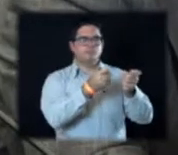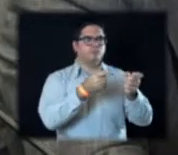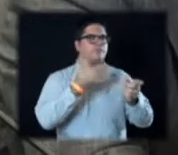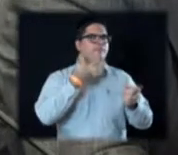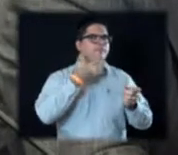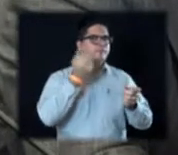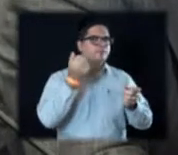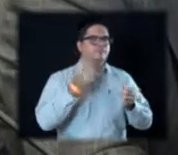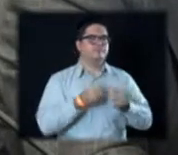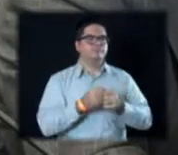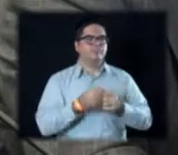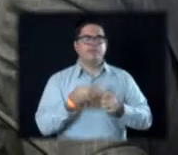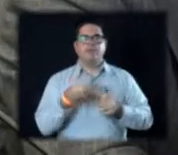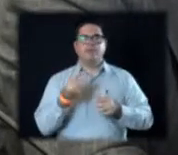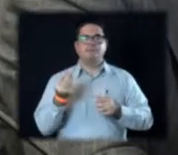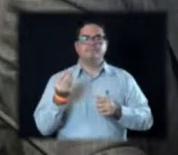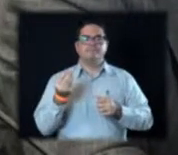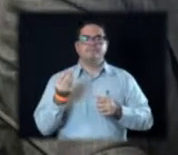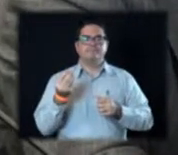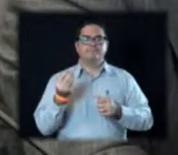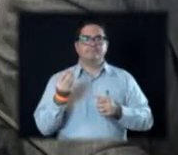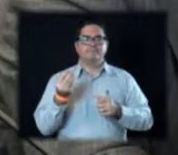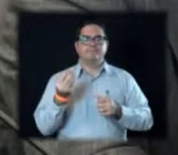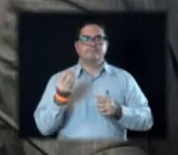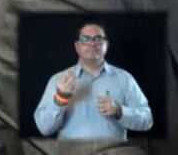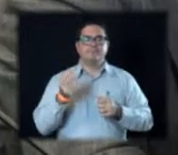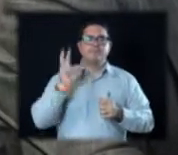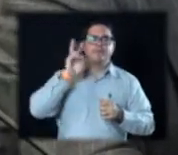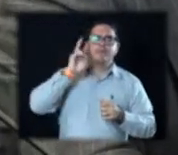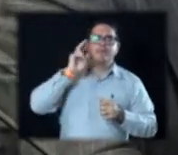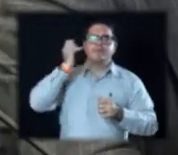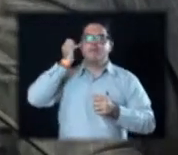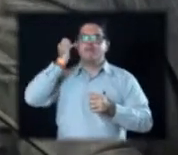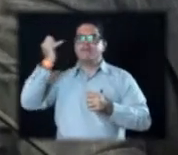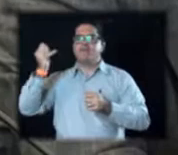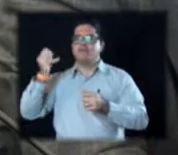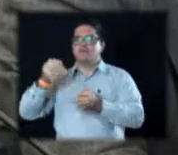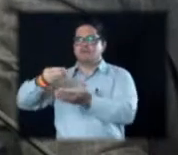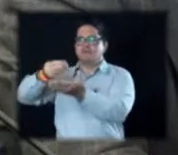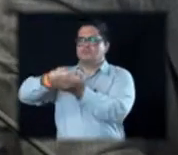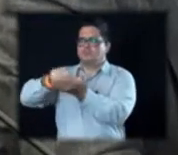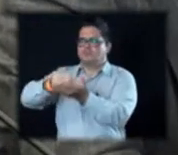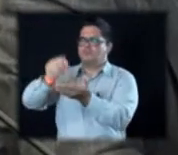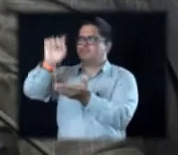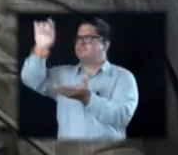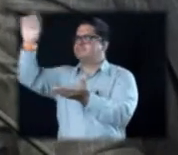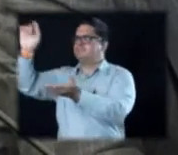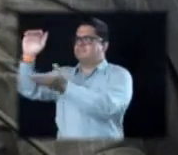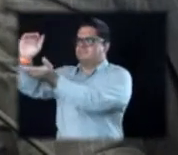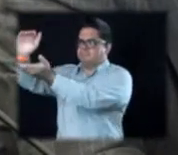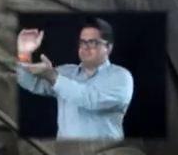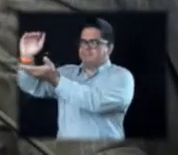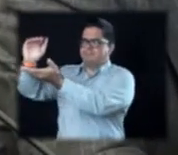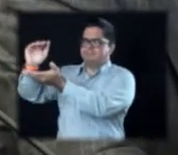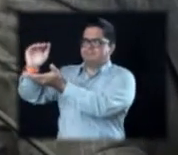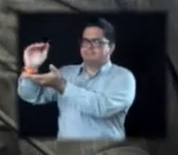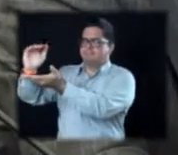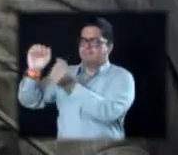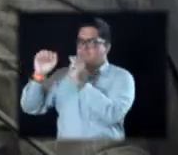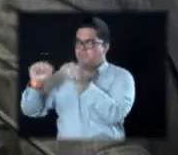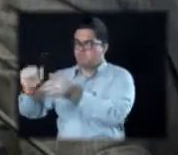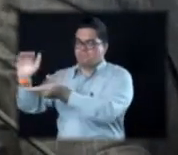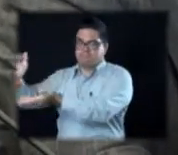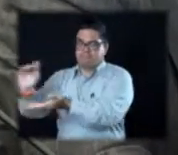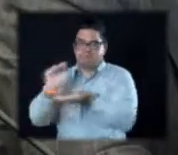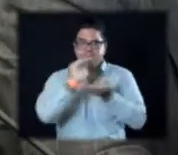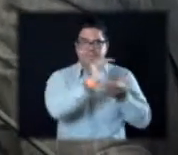establecer controles más confiables y efectivos sobre los fondos del gobierno y podremos identificar si hay fondos fuera del